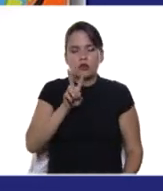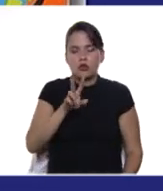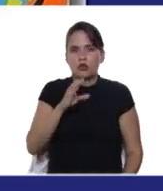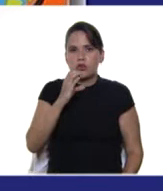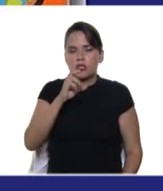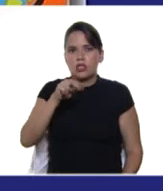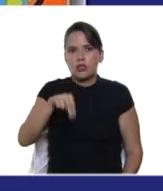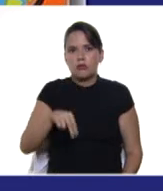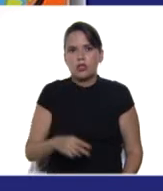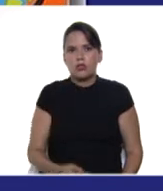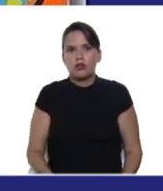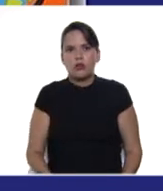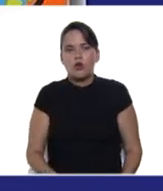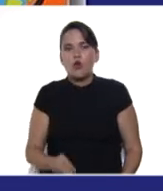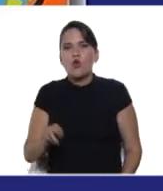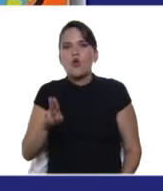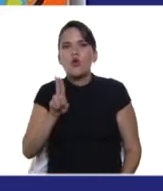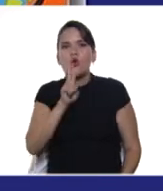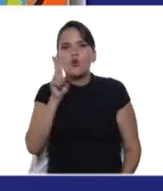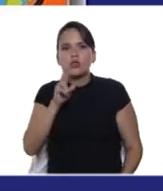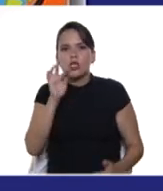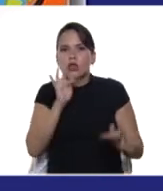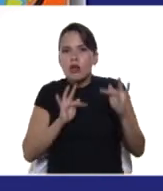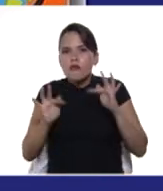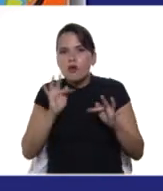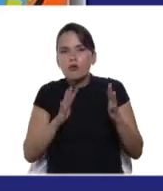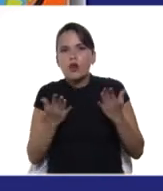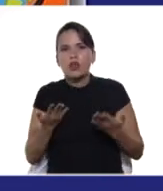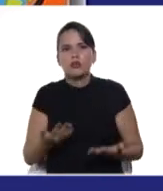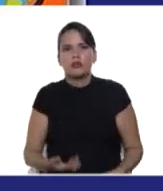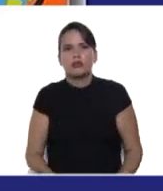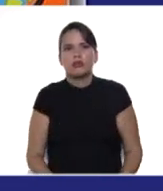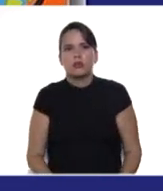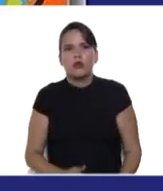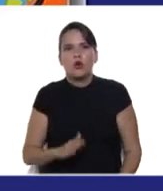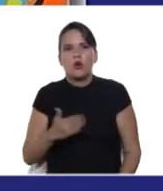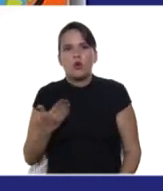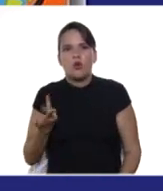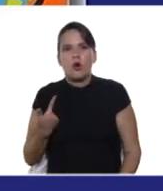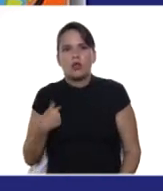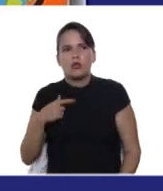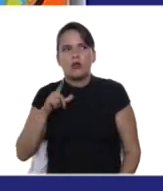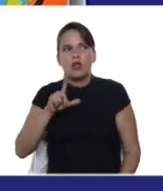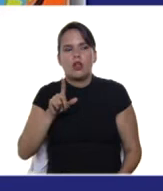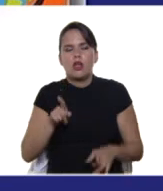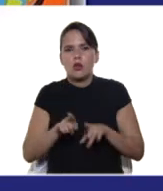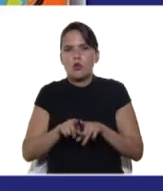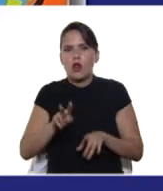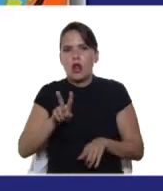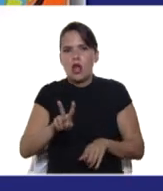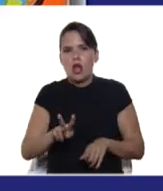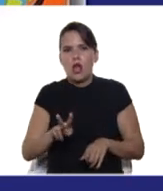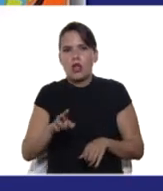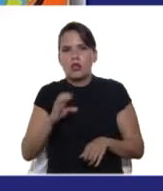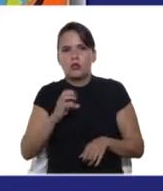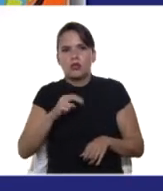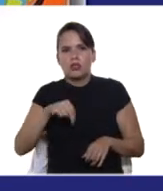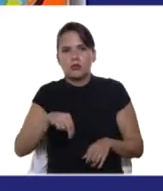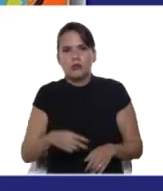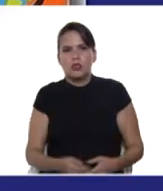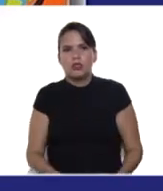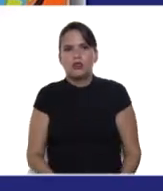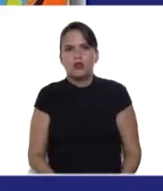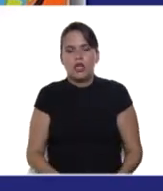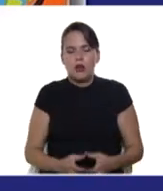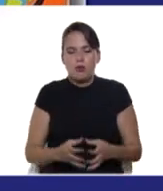centímetros, aplicando la fórmula, cuando para L igual a 2 centímetros, el volumen es igual a